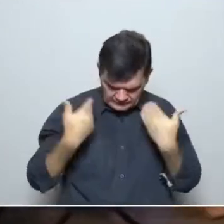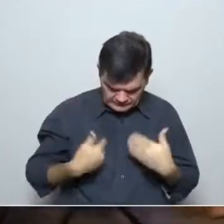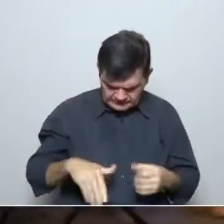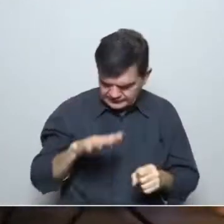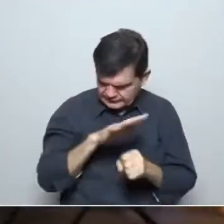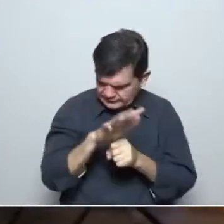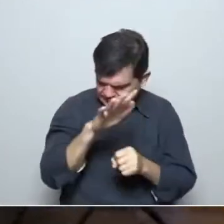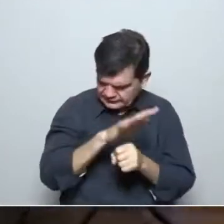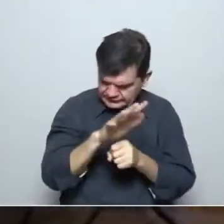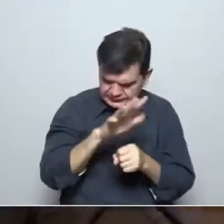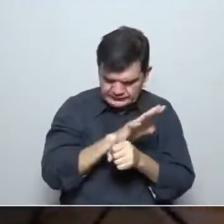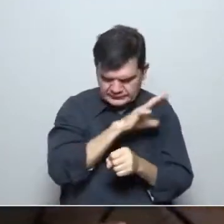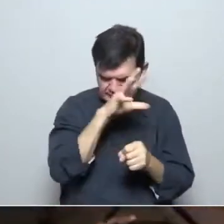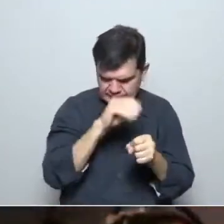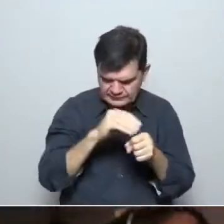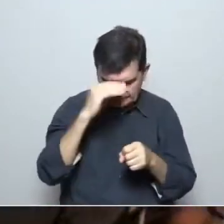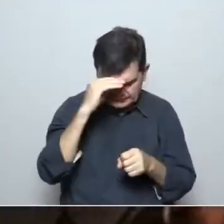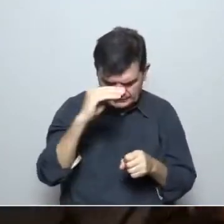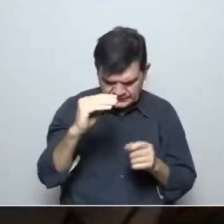todo, Jesús.